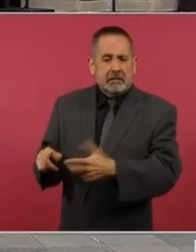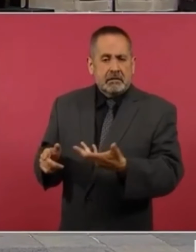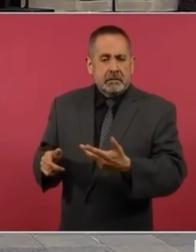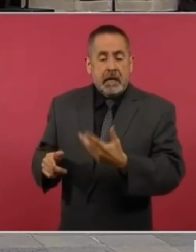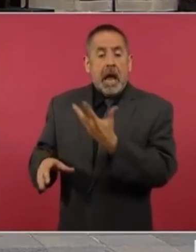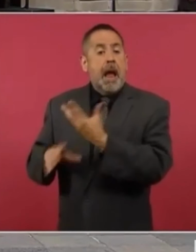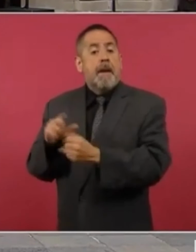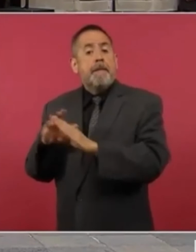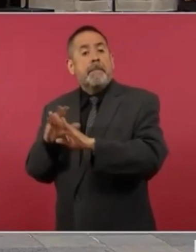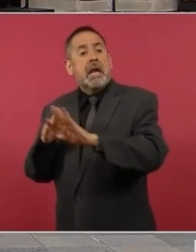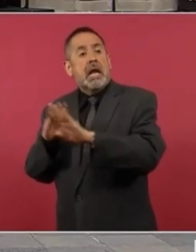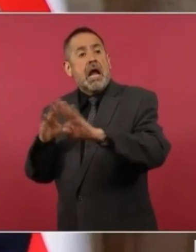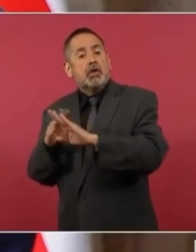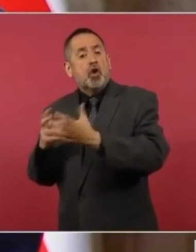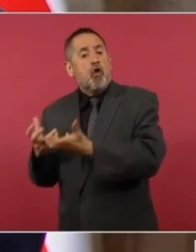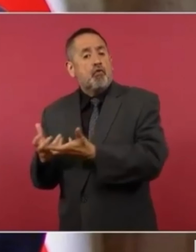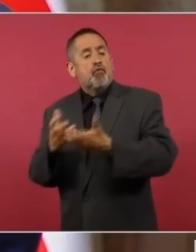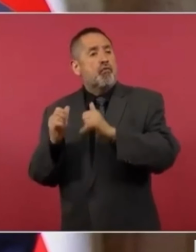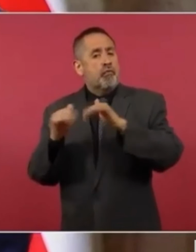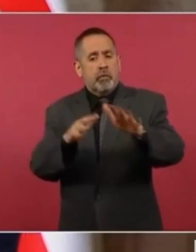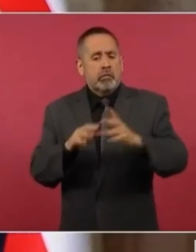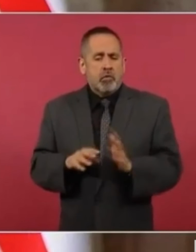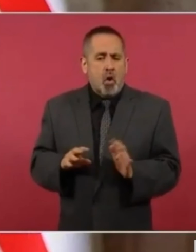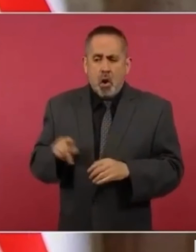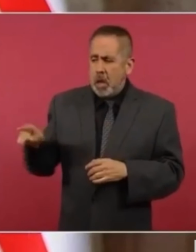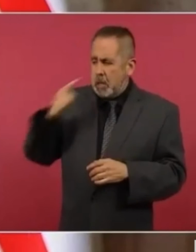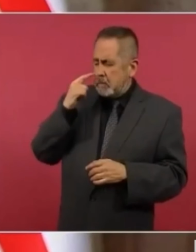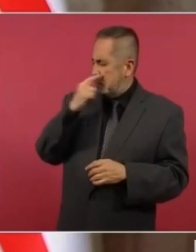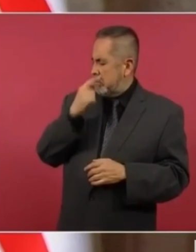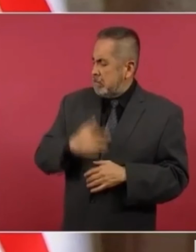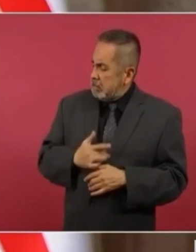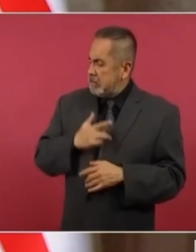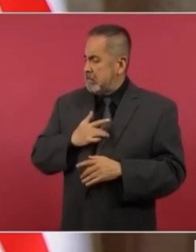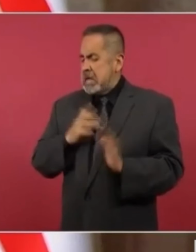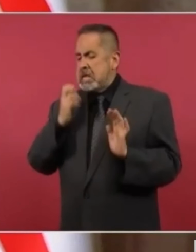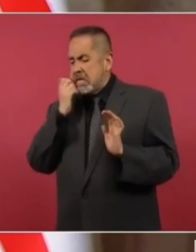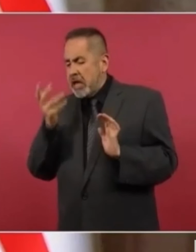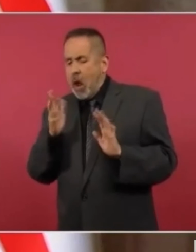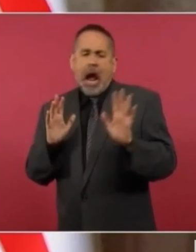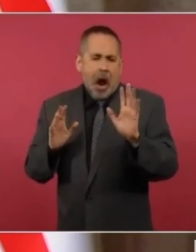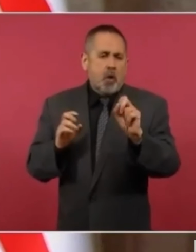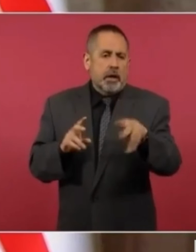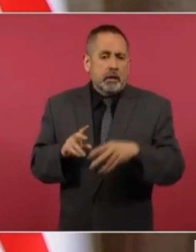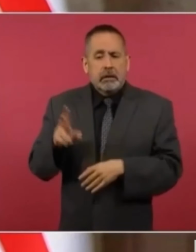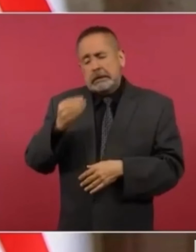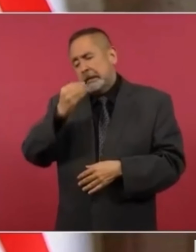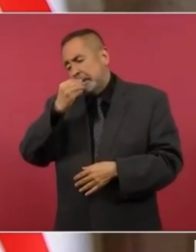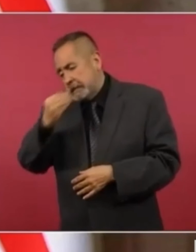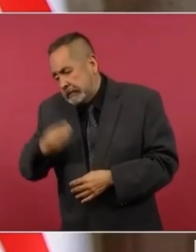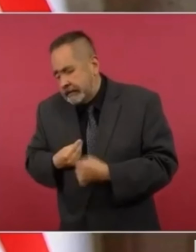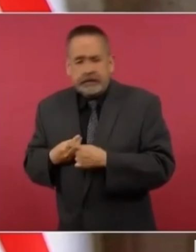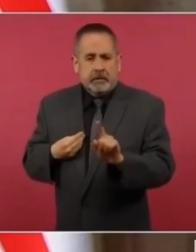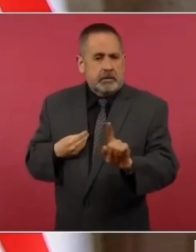migración sea opcional, no forzosa.